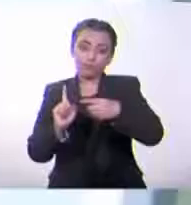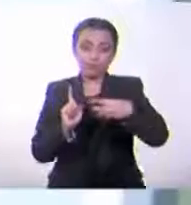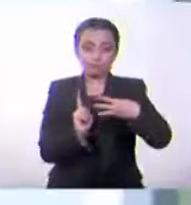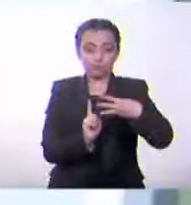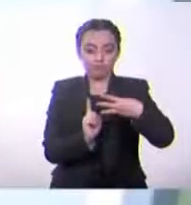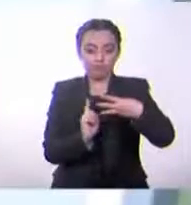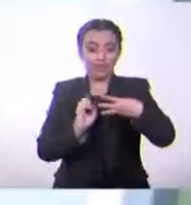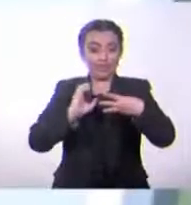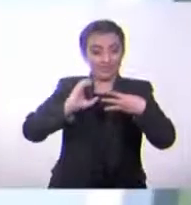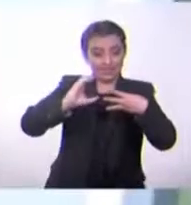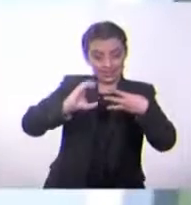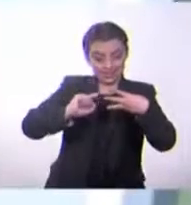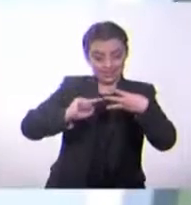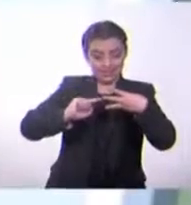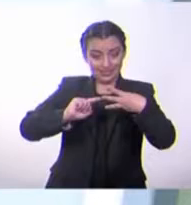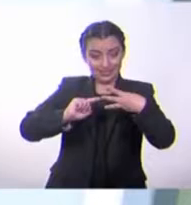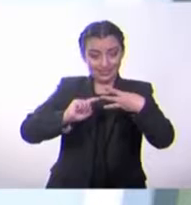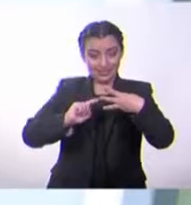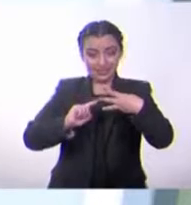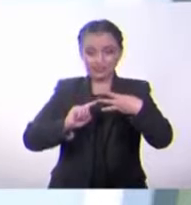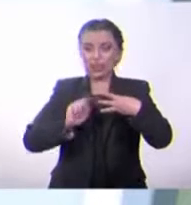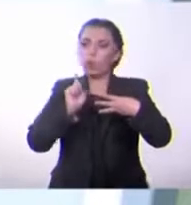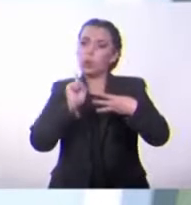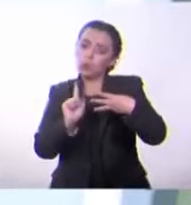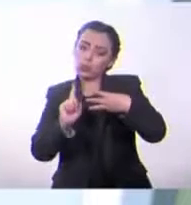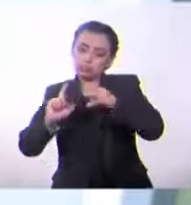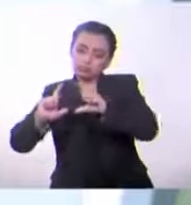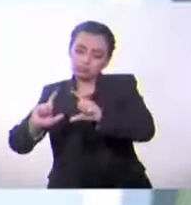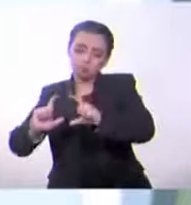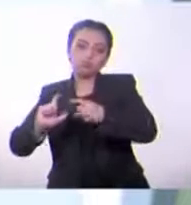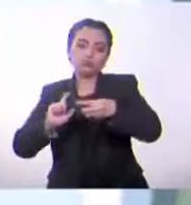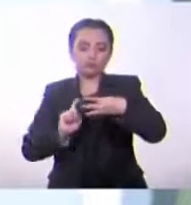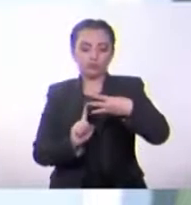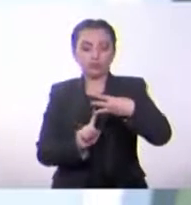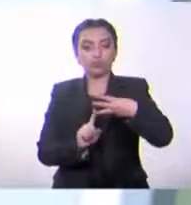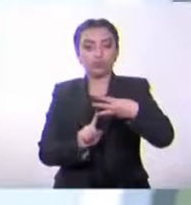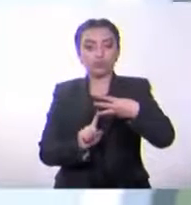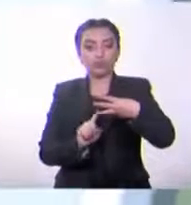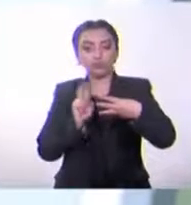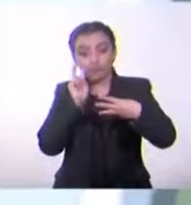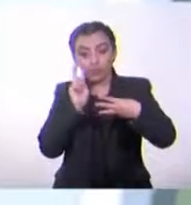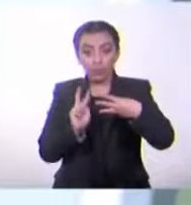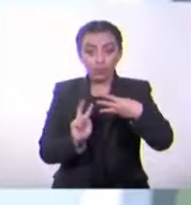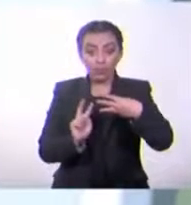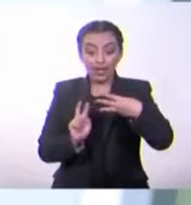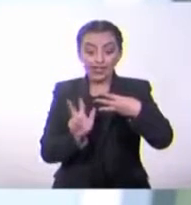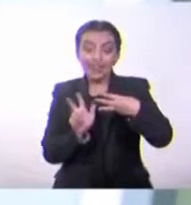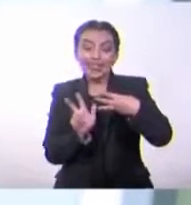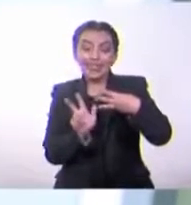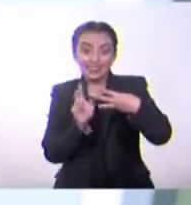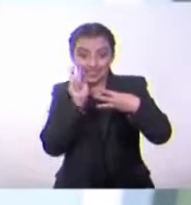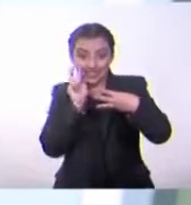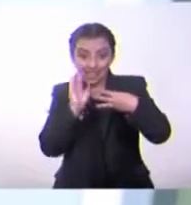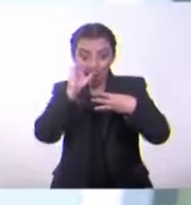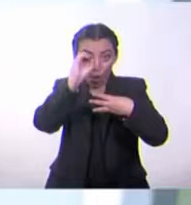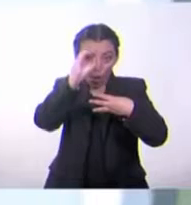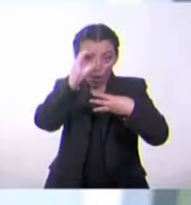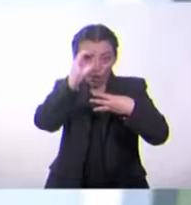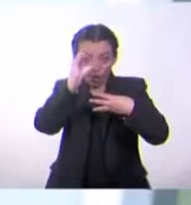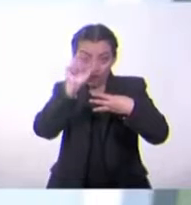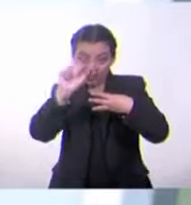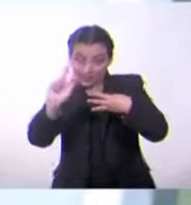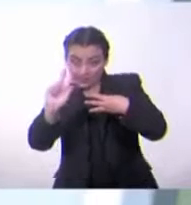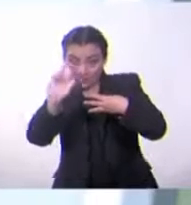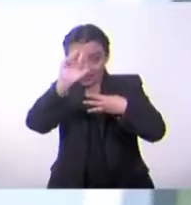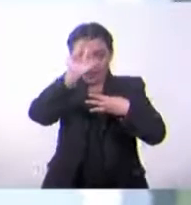solamente hay un átomo de carbono. Para el oxígeno tenemos 3, por el subíndice 3 que me indica